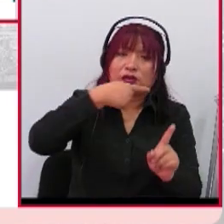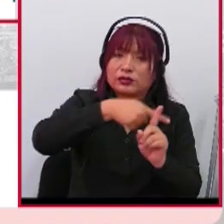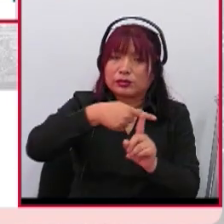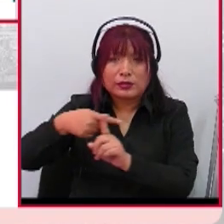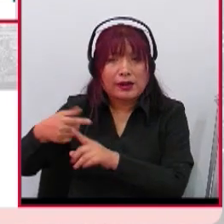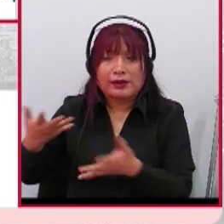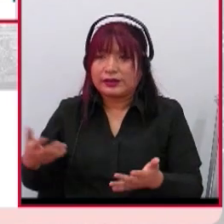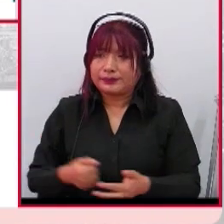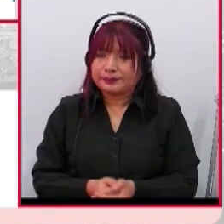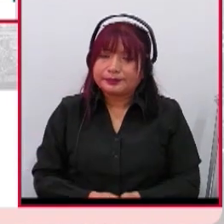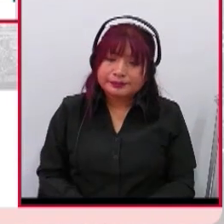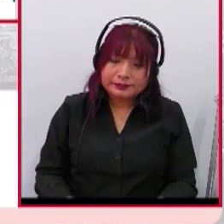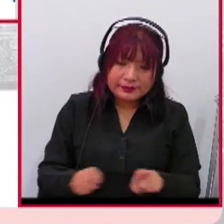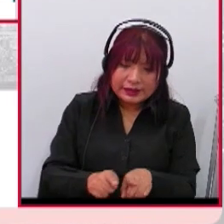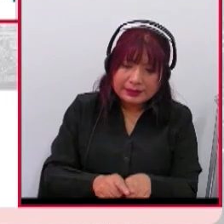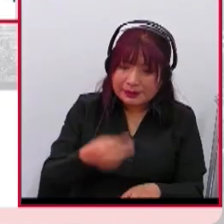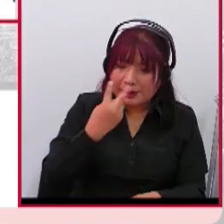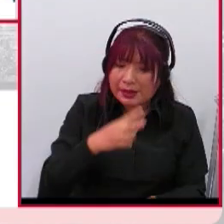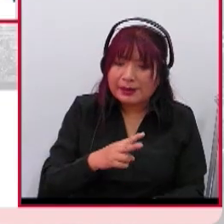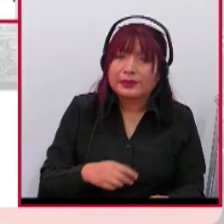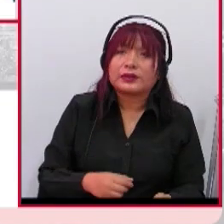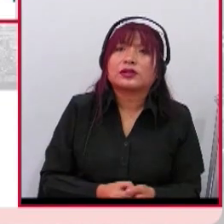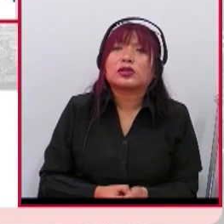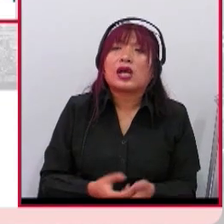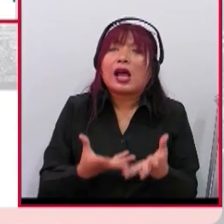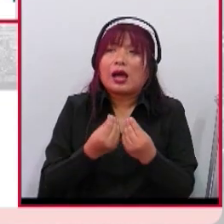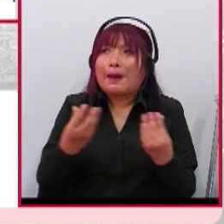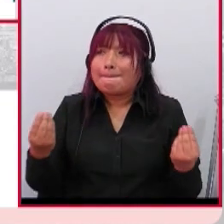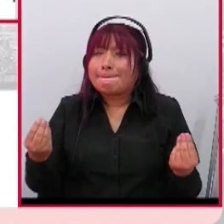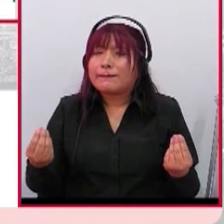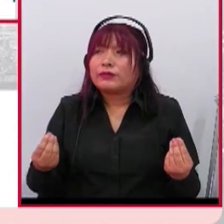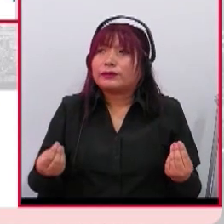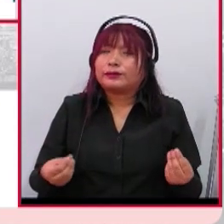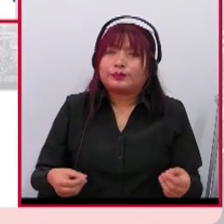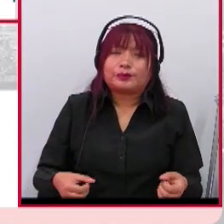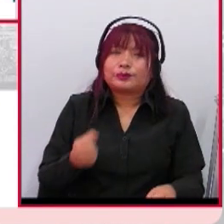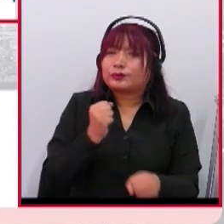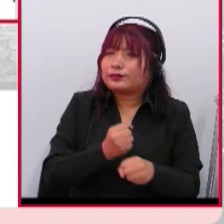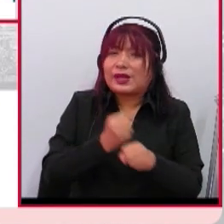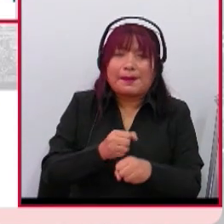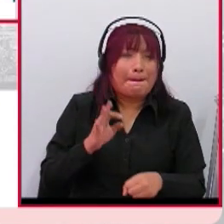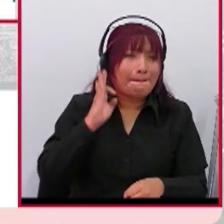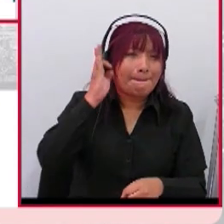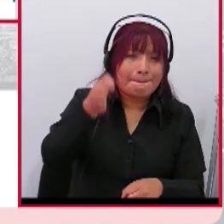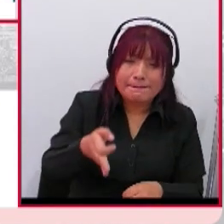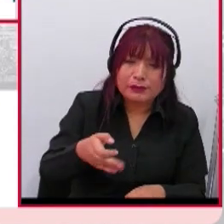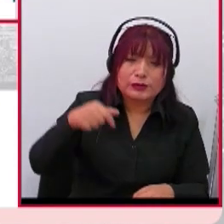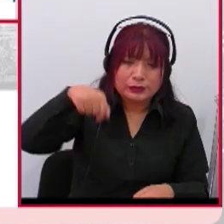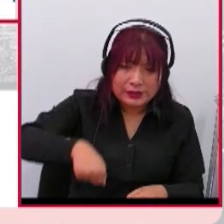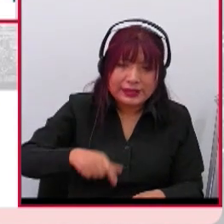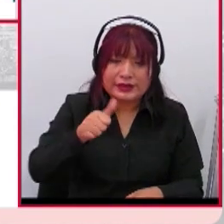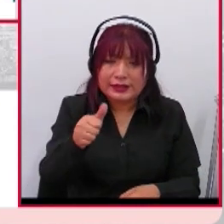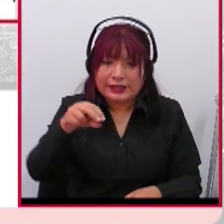Esto está marcando la manera de las próximas puestas en marcha en Anglo American, el modelo a seguir.